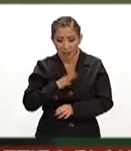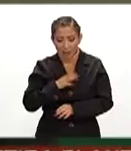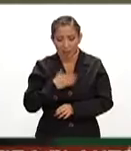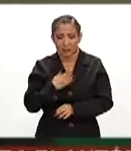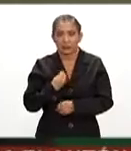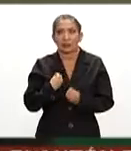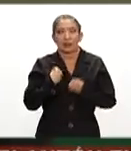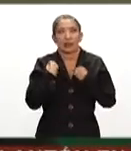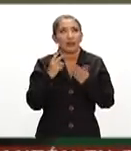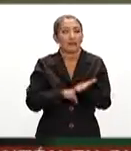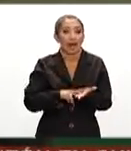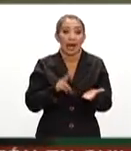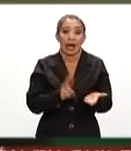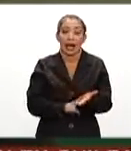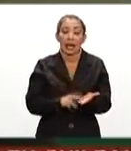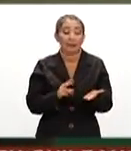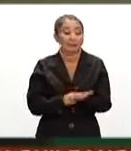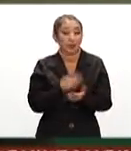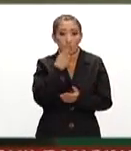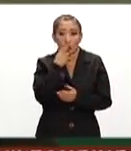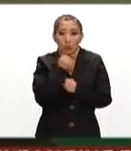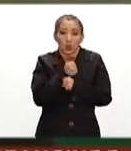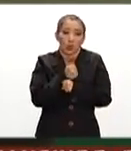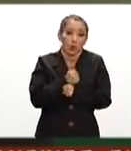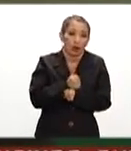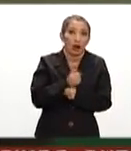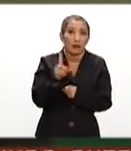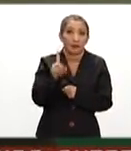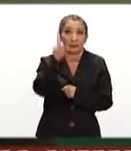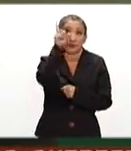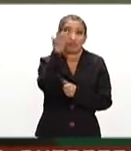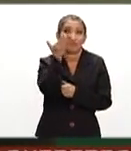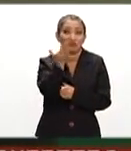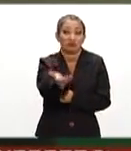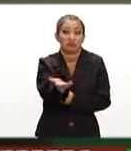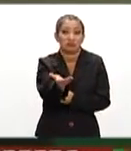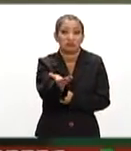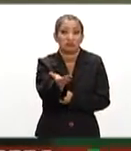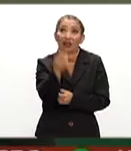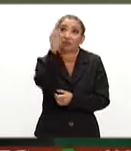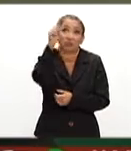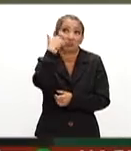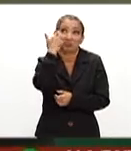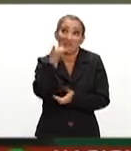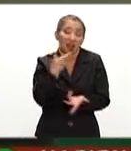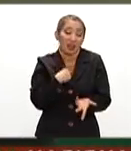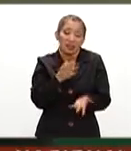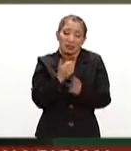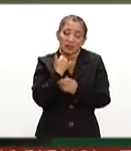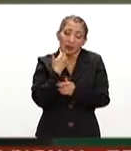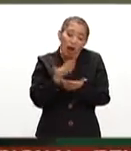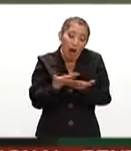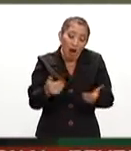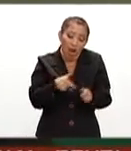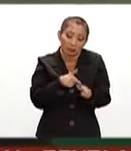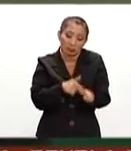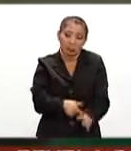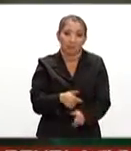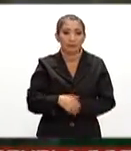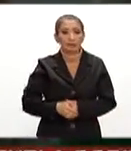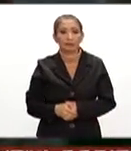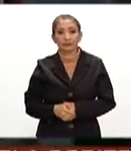valoramos, más que nada, ¿no? Y pedirle a Dios que, pues hasta que Él quiera, y pedirle que ahorita todavía no hemos